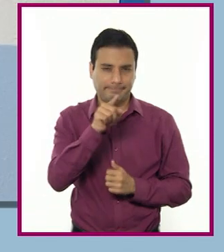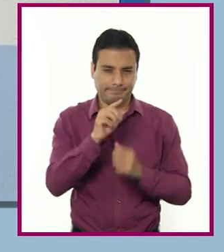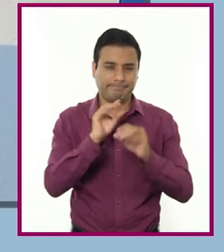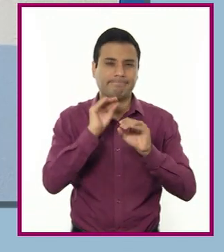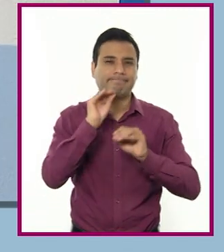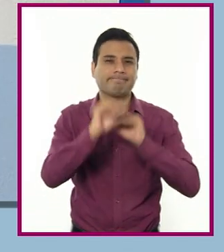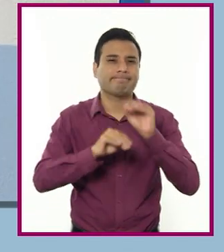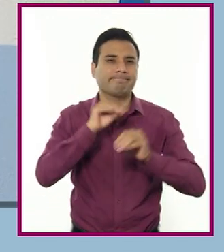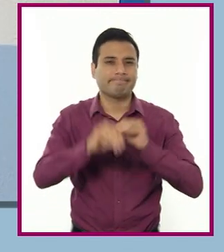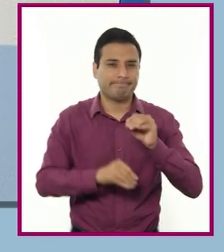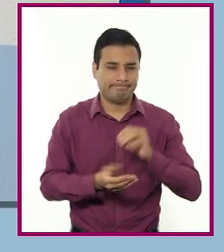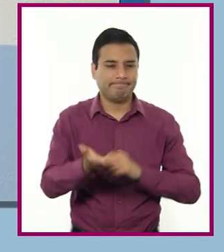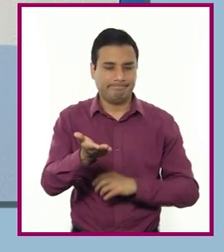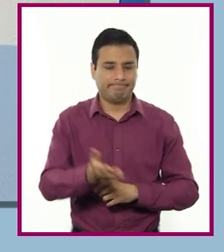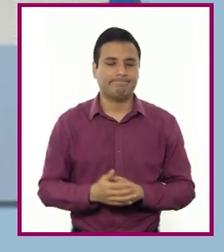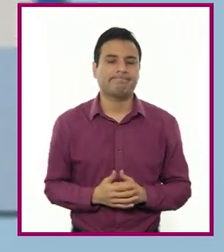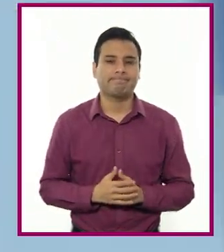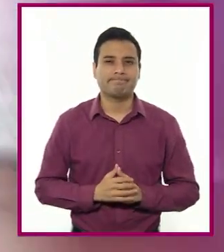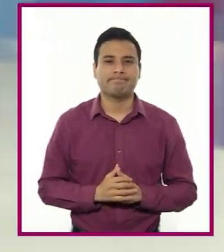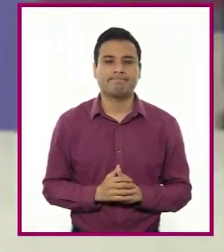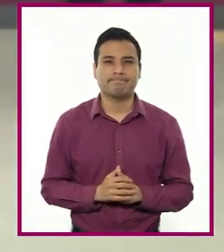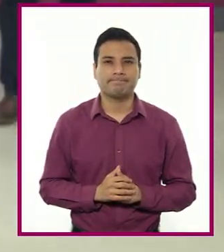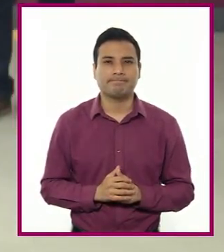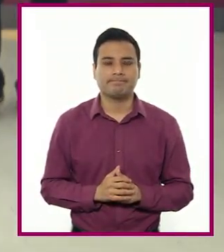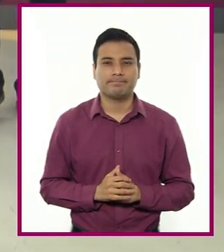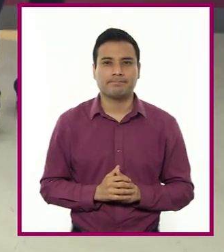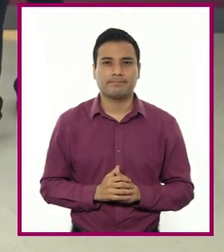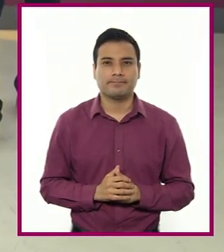Constitución y los tratados internacionales.